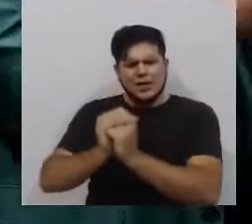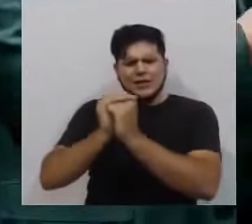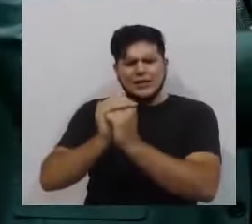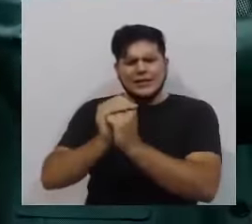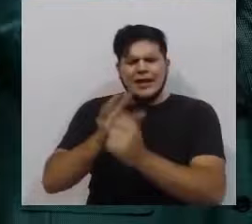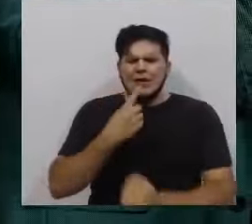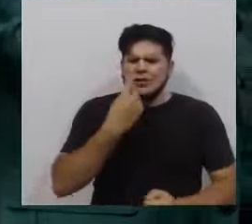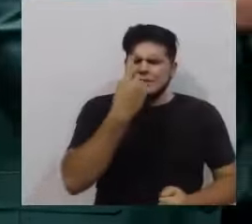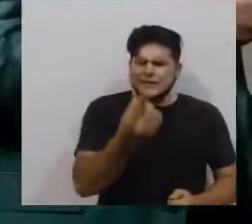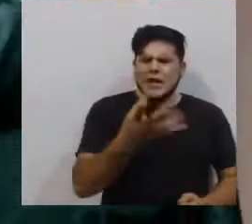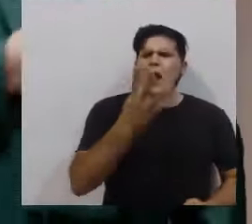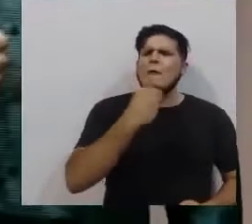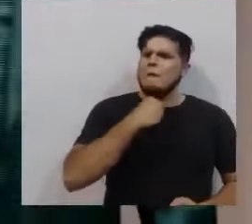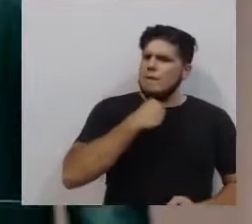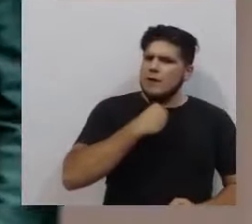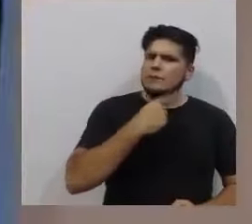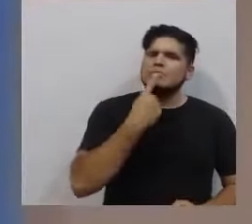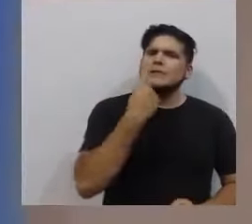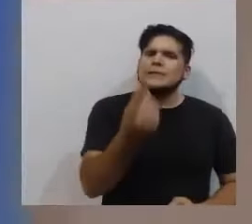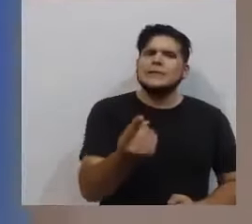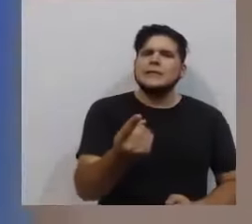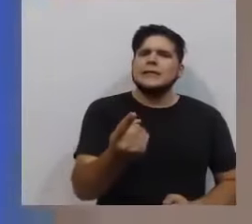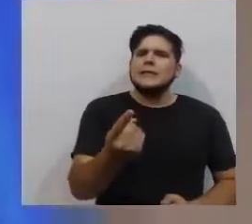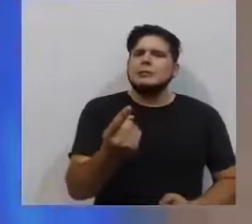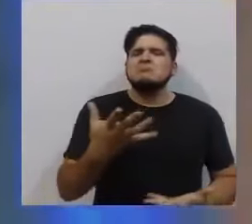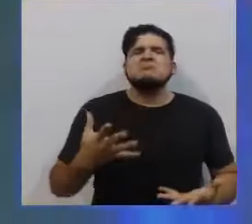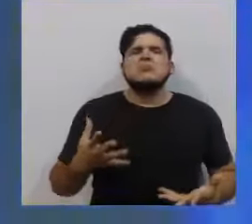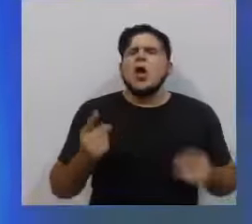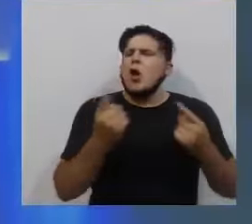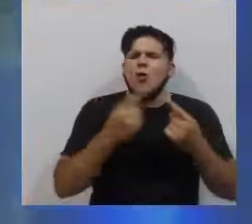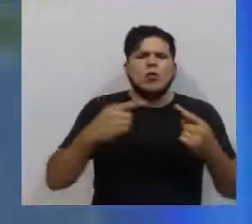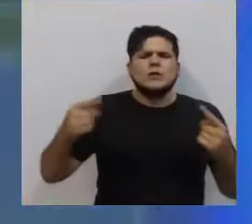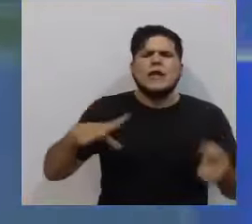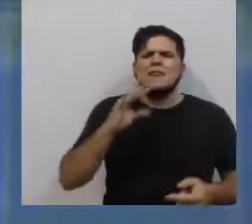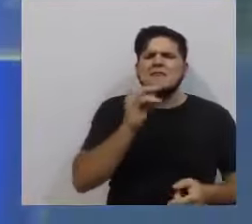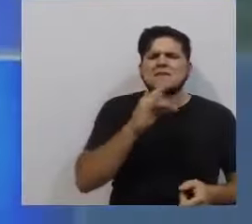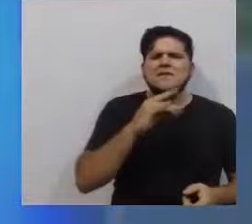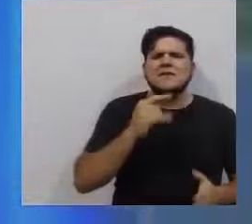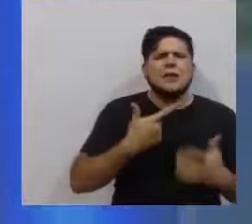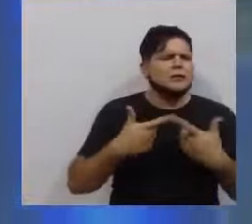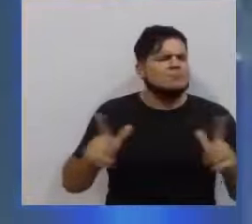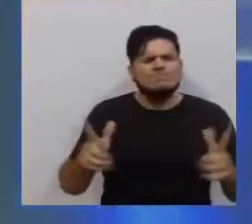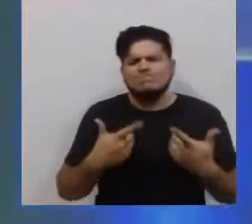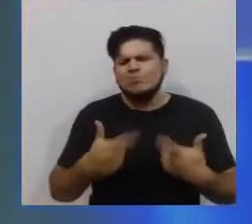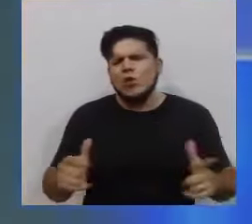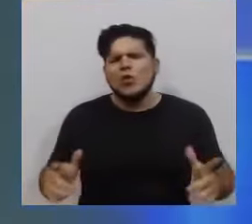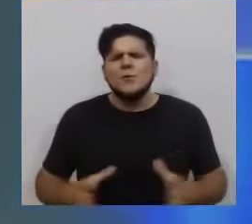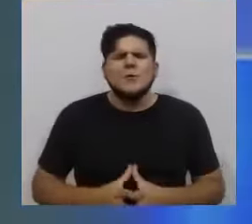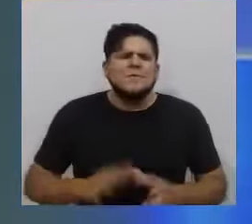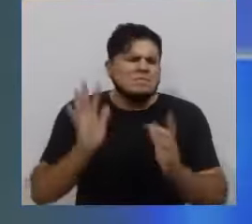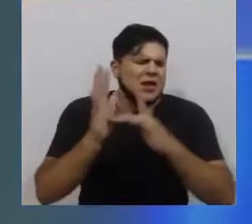difícil en el nombre del señor vamos griten o en feria señor yo declaro ahora tu poder sobre mi vida